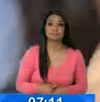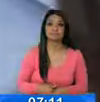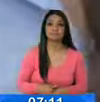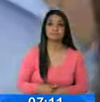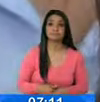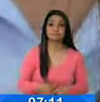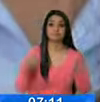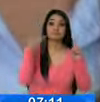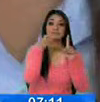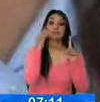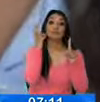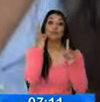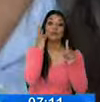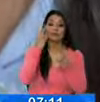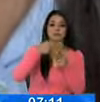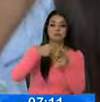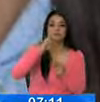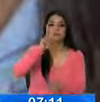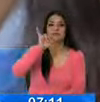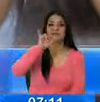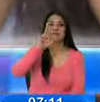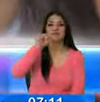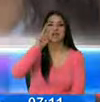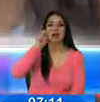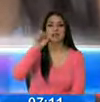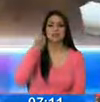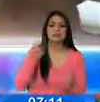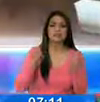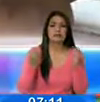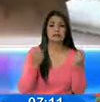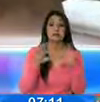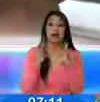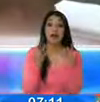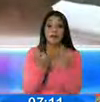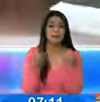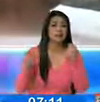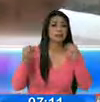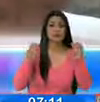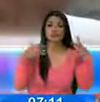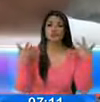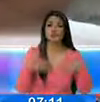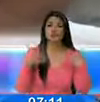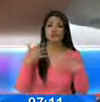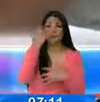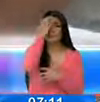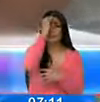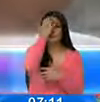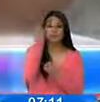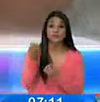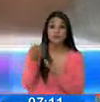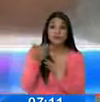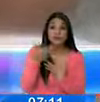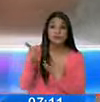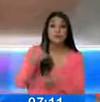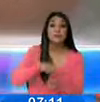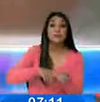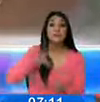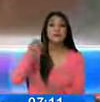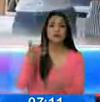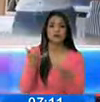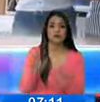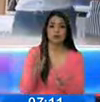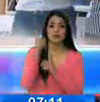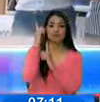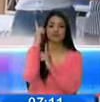viviana está desesperada como ella el resto de su familia padece la agonía de no tener noticias de su hermano el